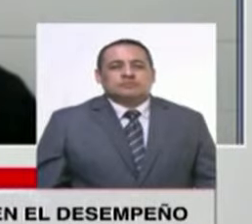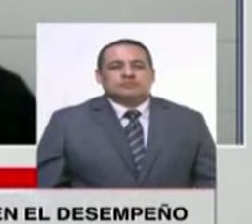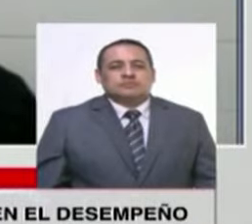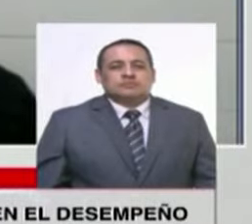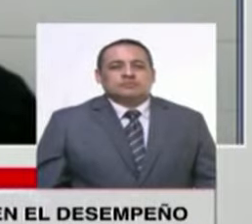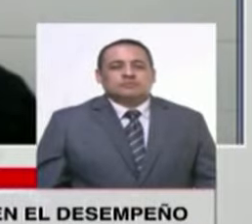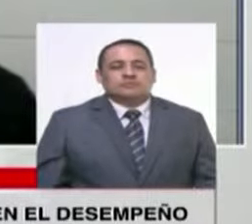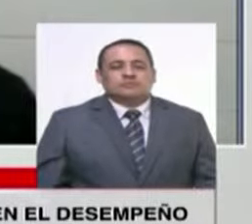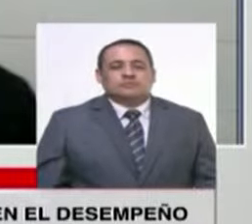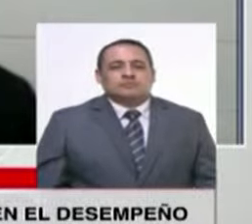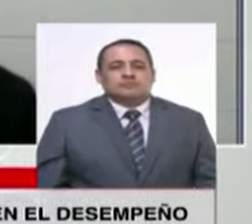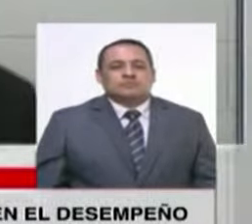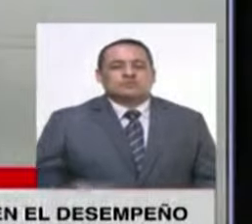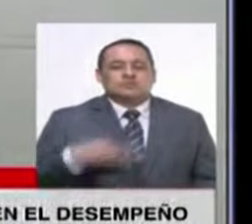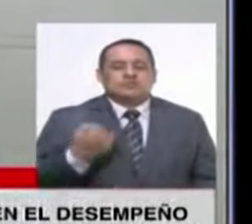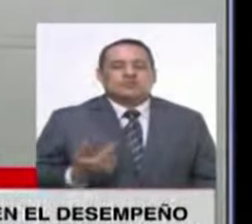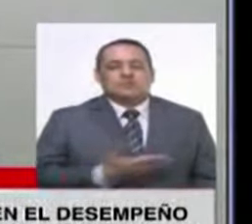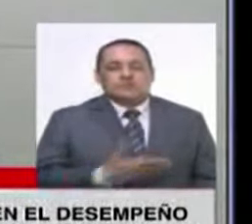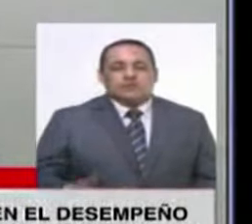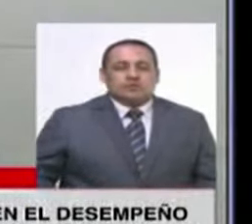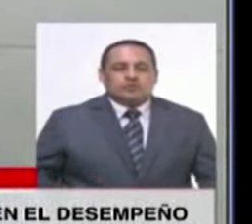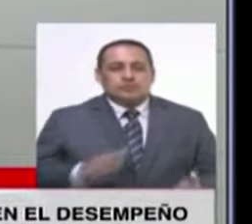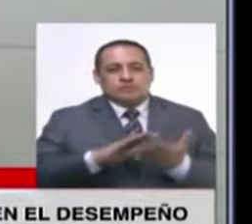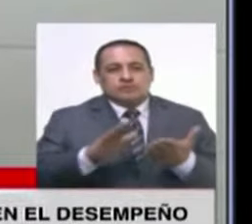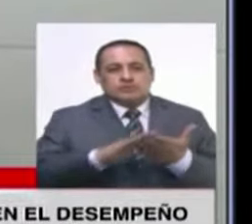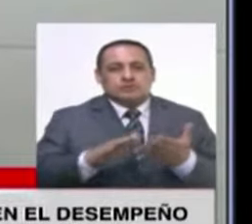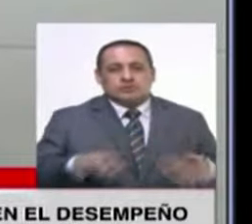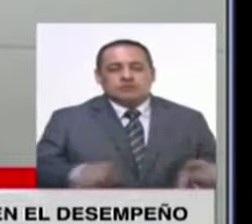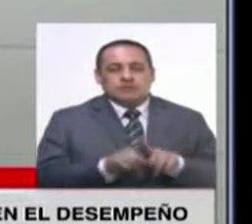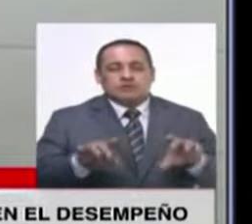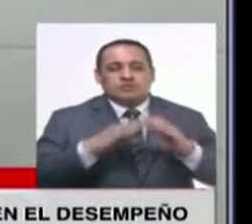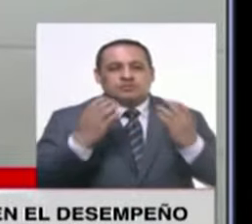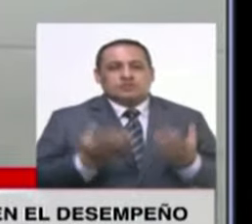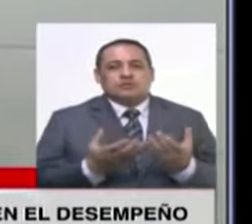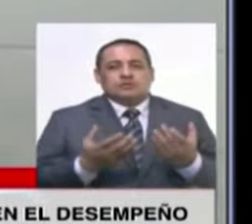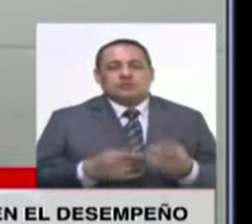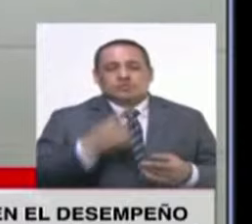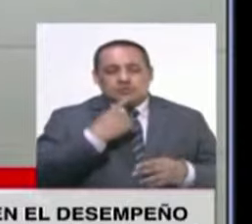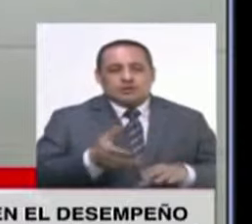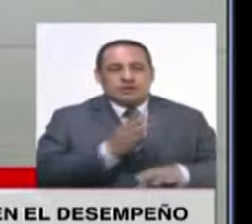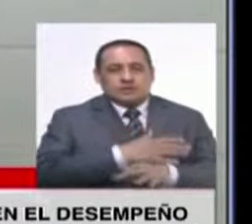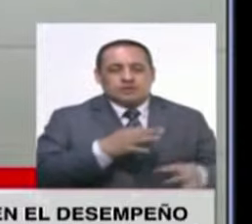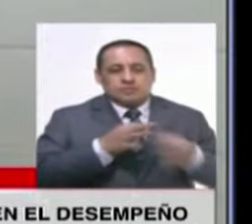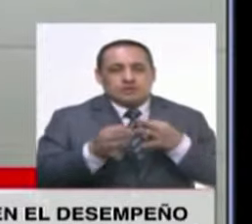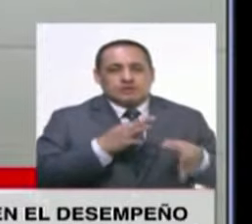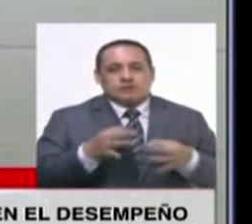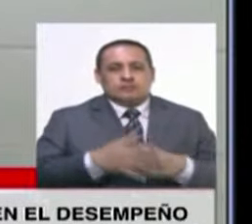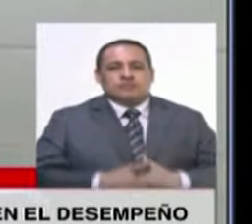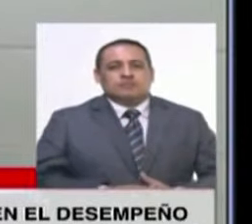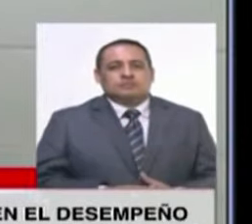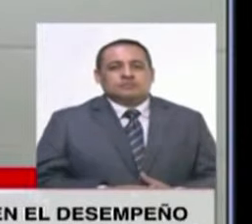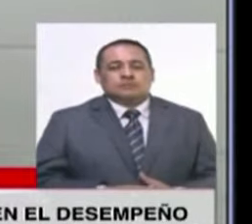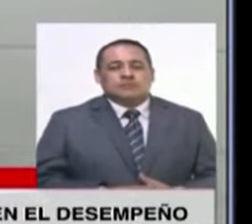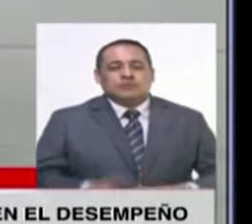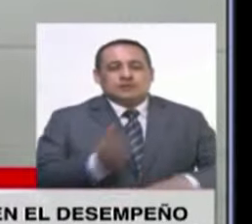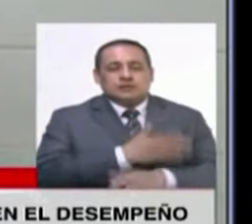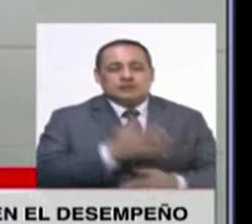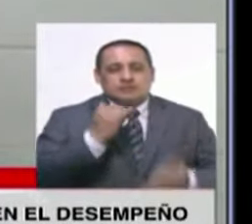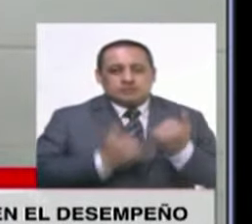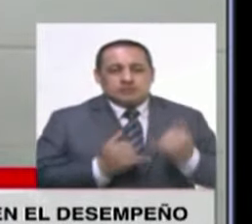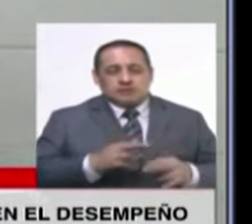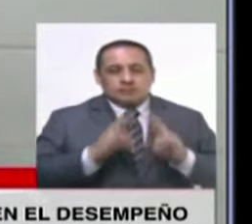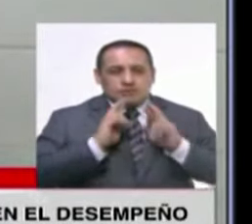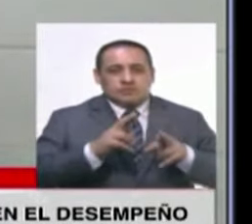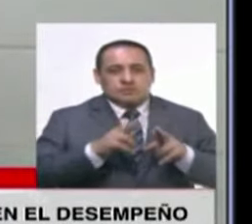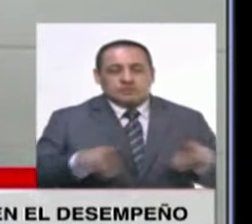Señor presidente, con su permiso. Señor congresista, como ya lo referí, antes de terminar de